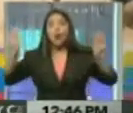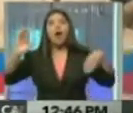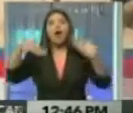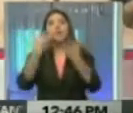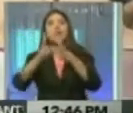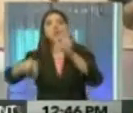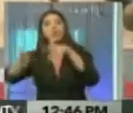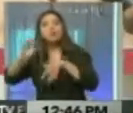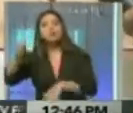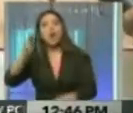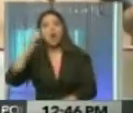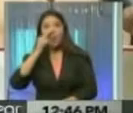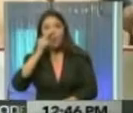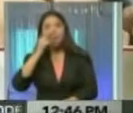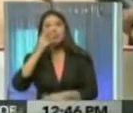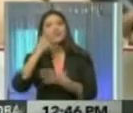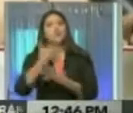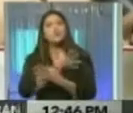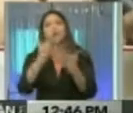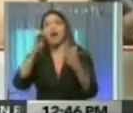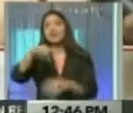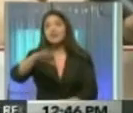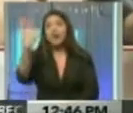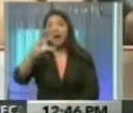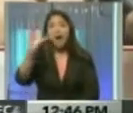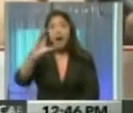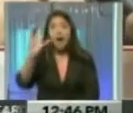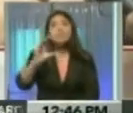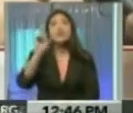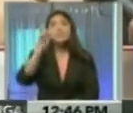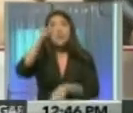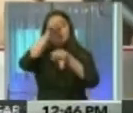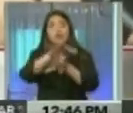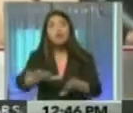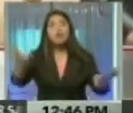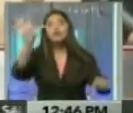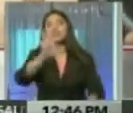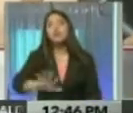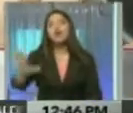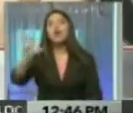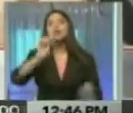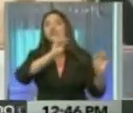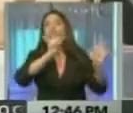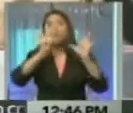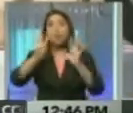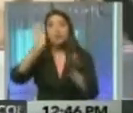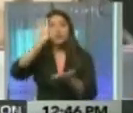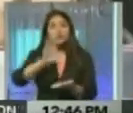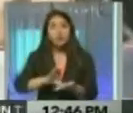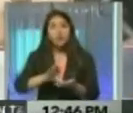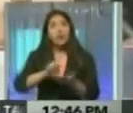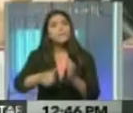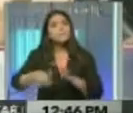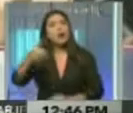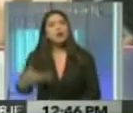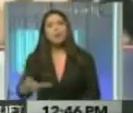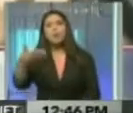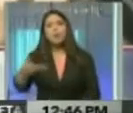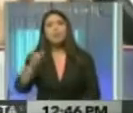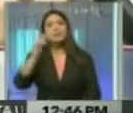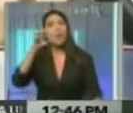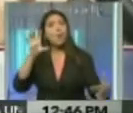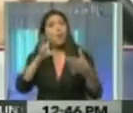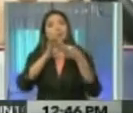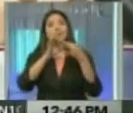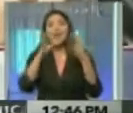junio y estaremos celebrando no solo en Caracas, sino también hay un despliegue a nivel nacional en 9 ciudades. Y bueno, lo importante es unirnos a la